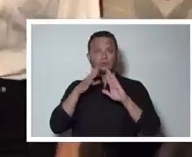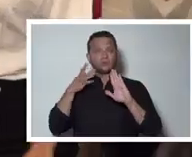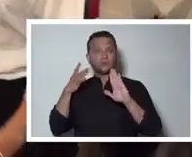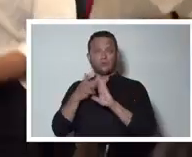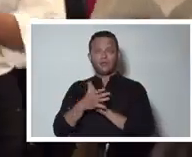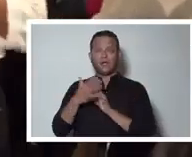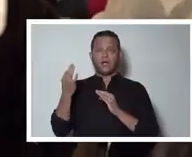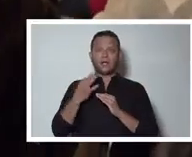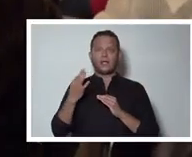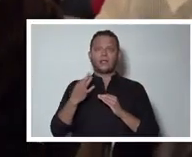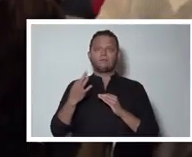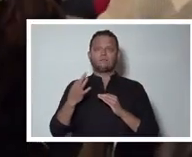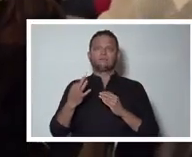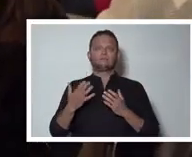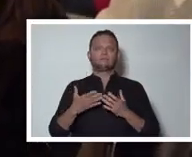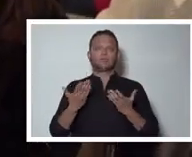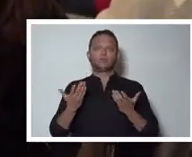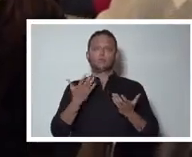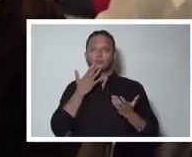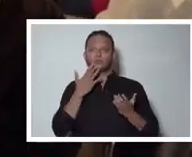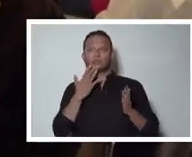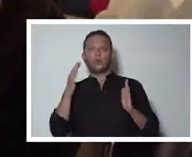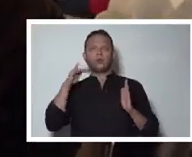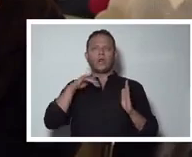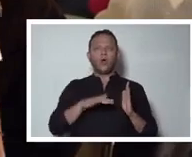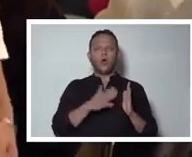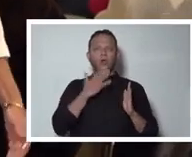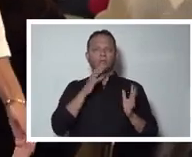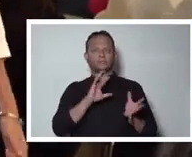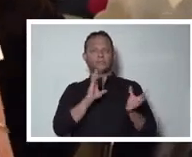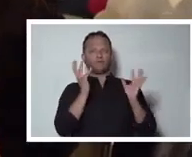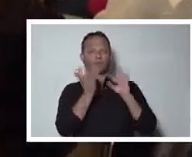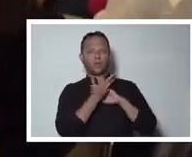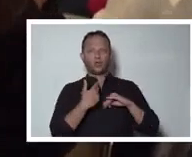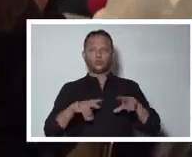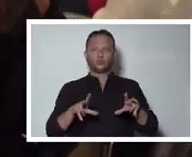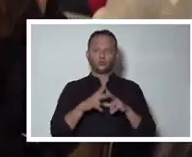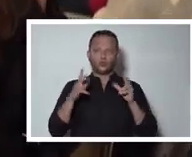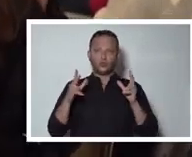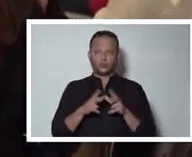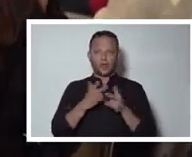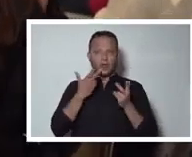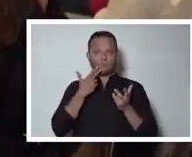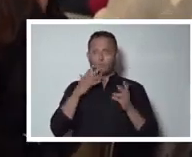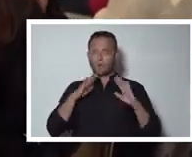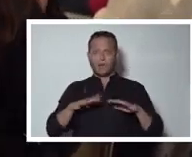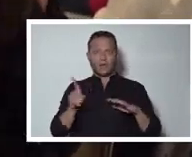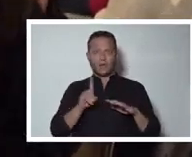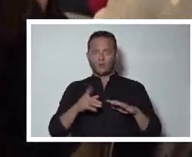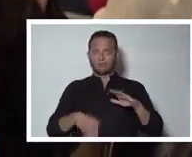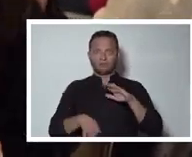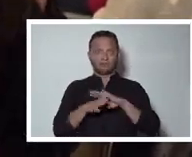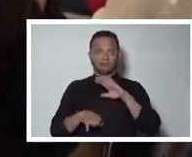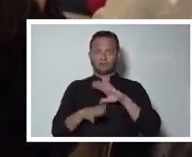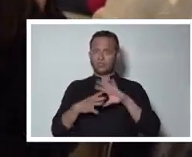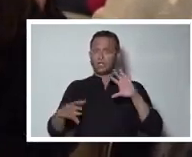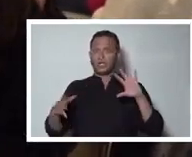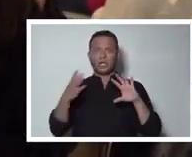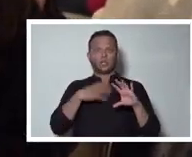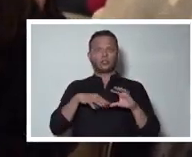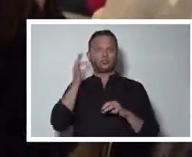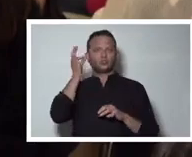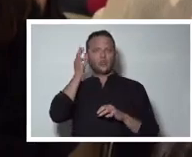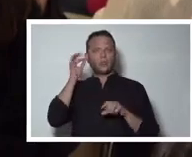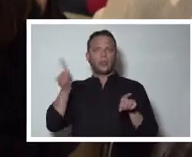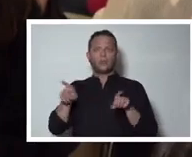es una enorme ola de transformación social imparable y que nos une a todas